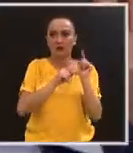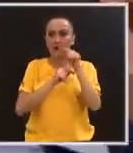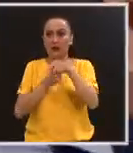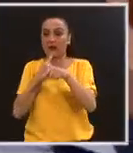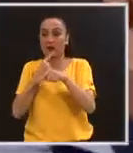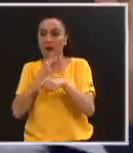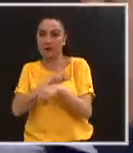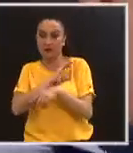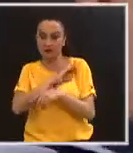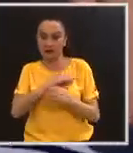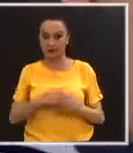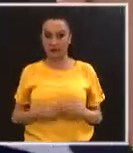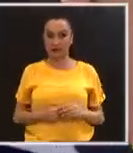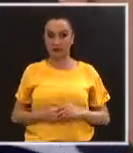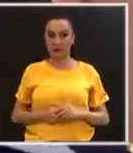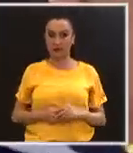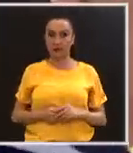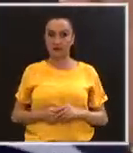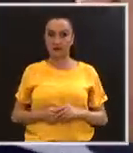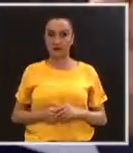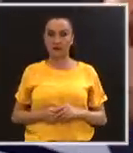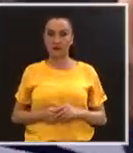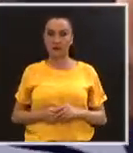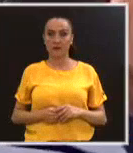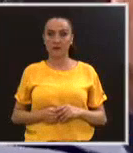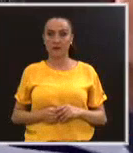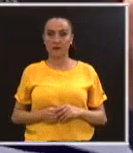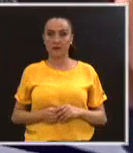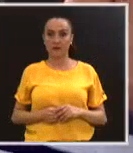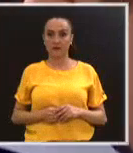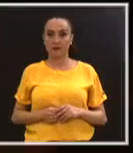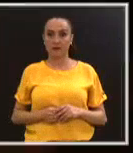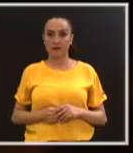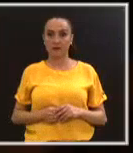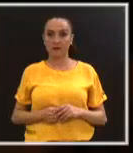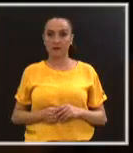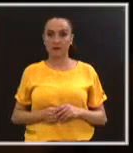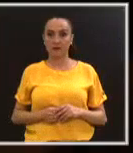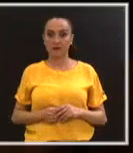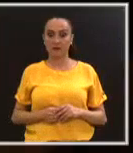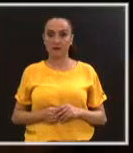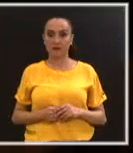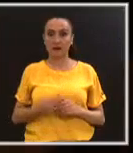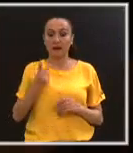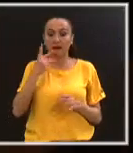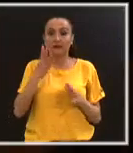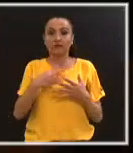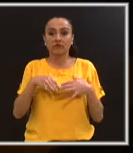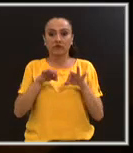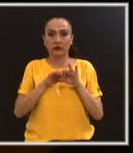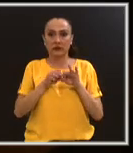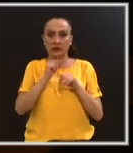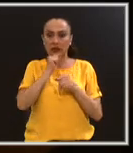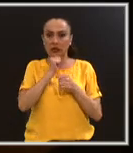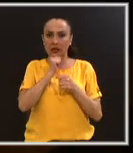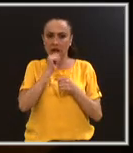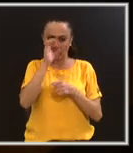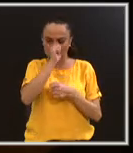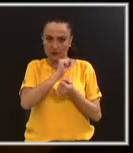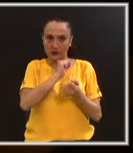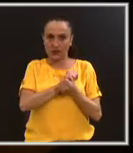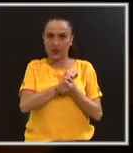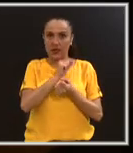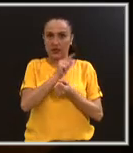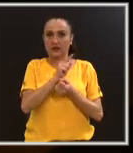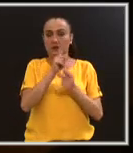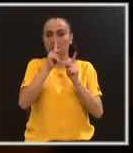autoridades en su momento como vemos es importante la la detección de